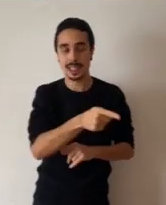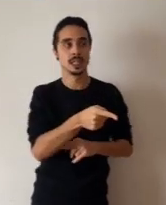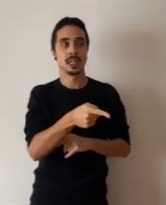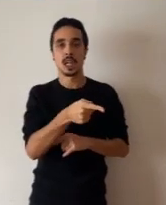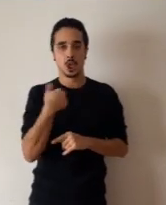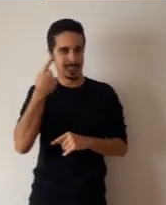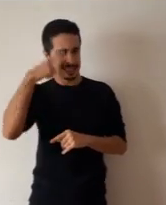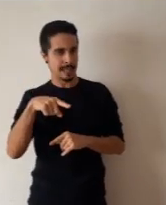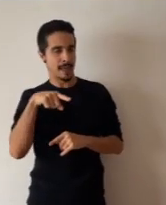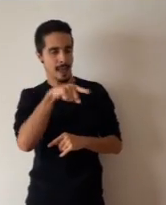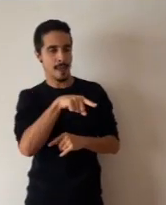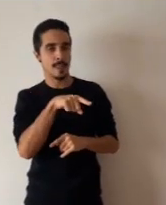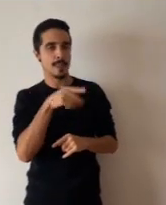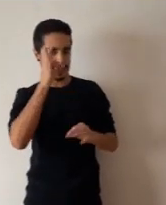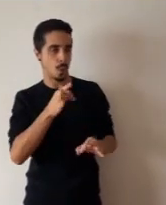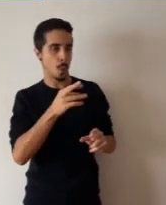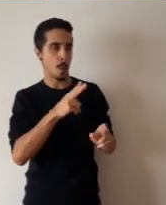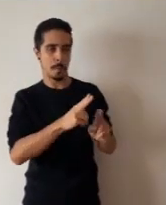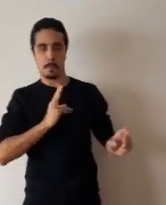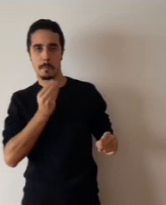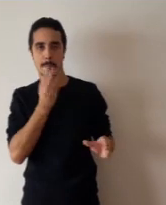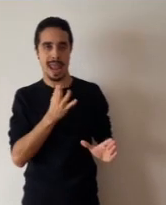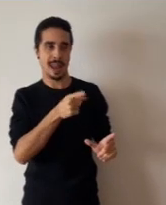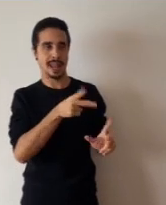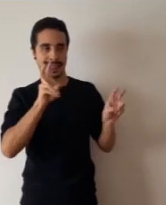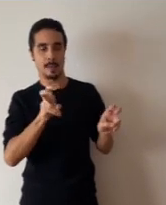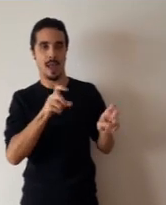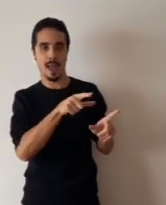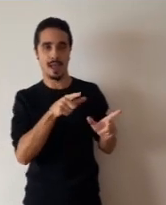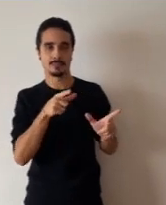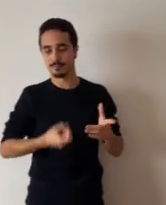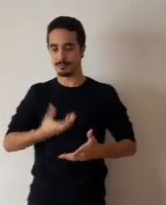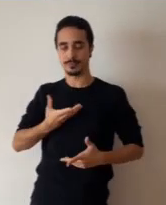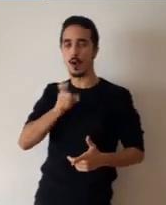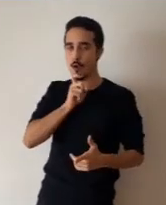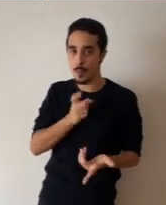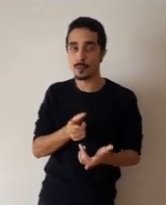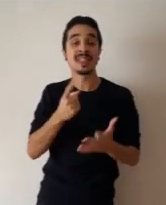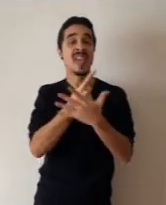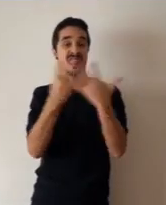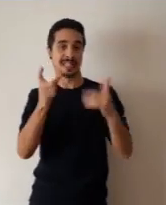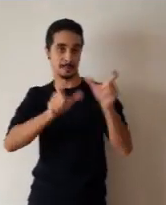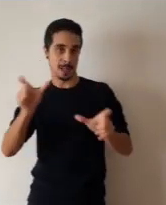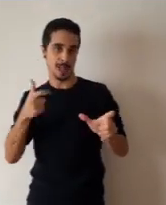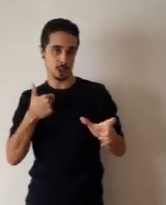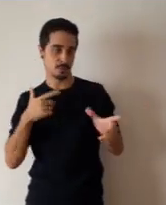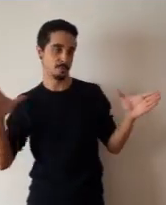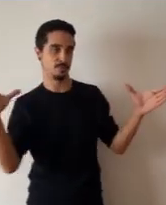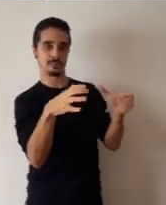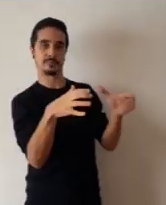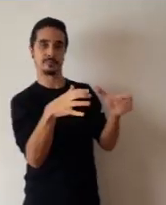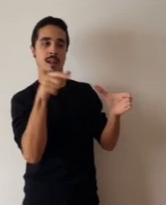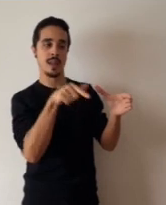pacientes o de personas con diabetes que yo sabía que iban a responder bien. Cogí un grupo, bueno,